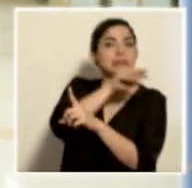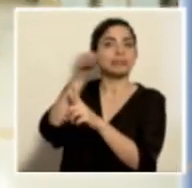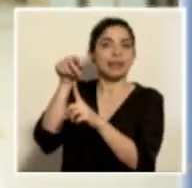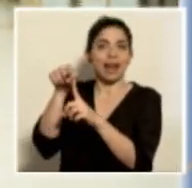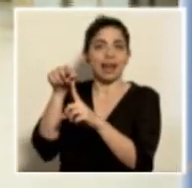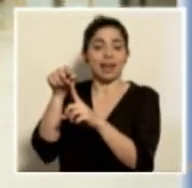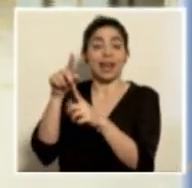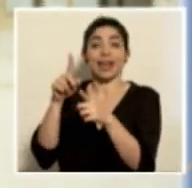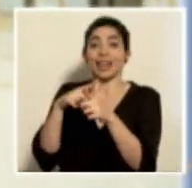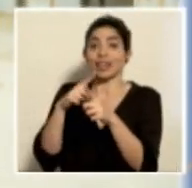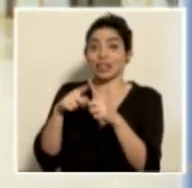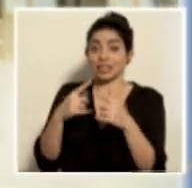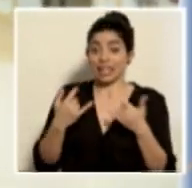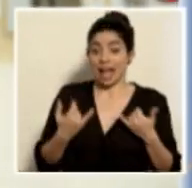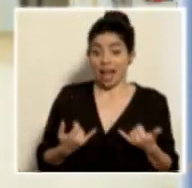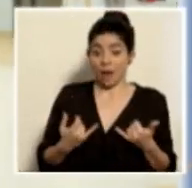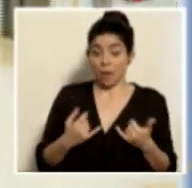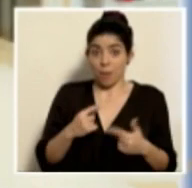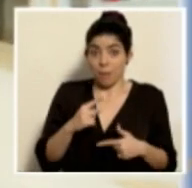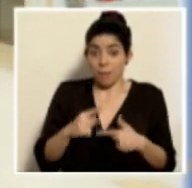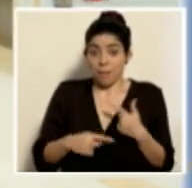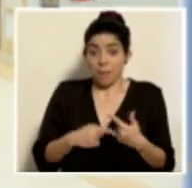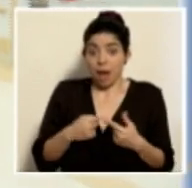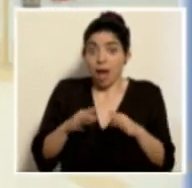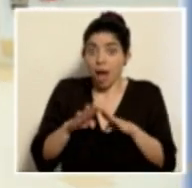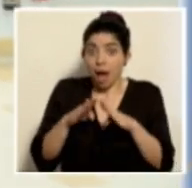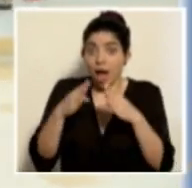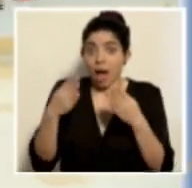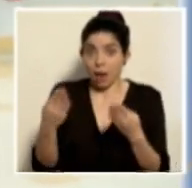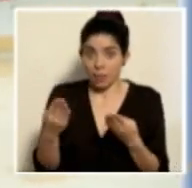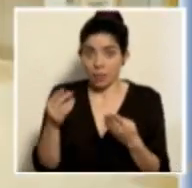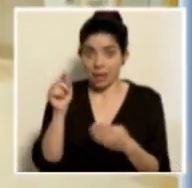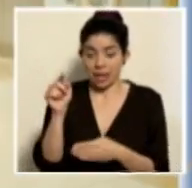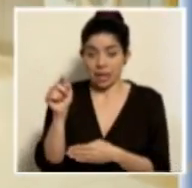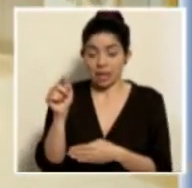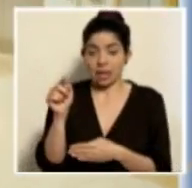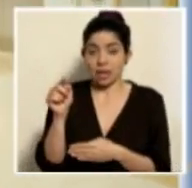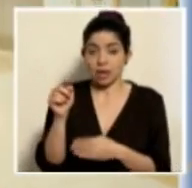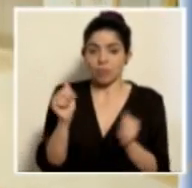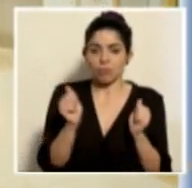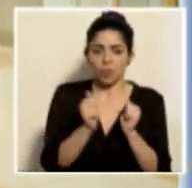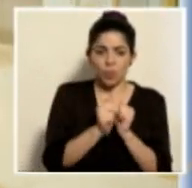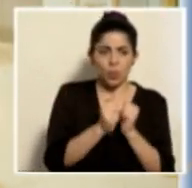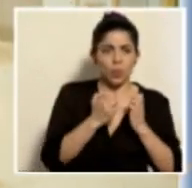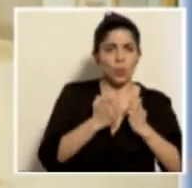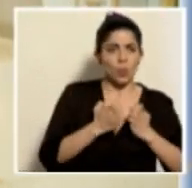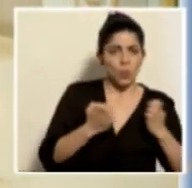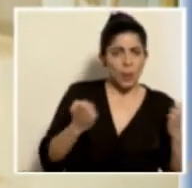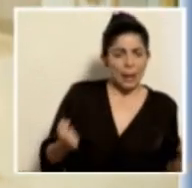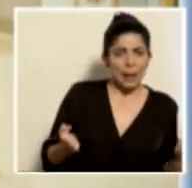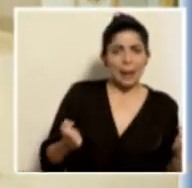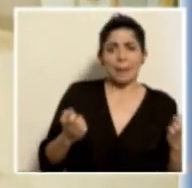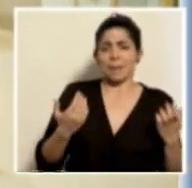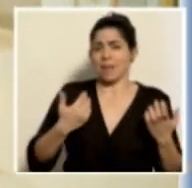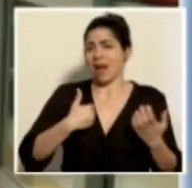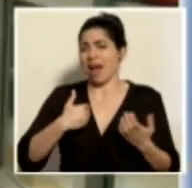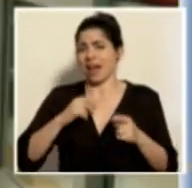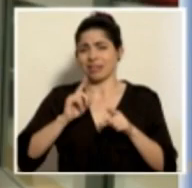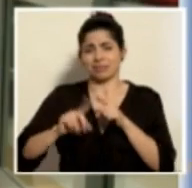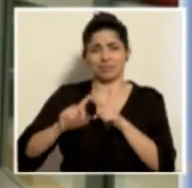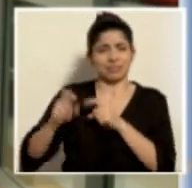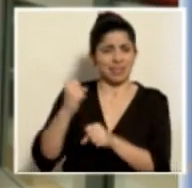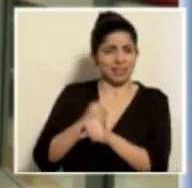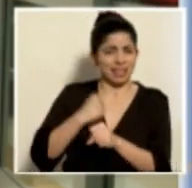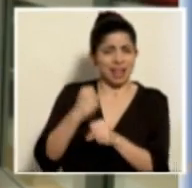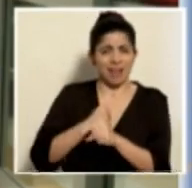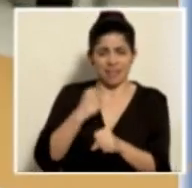a habilitar ya con recursos de equipamiento y bueno, hay todo un trabajo que hay